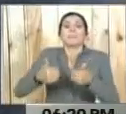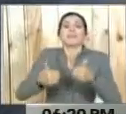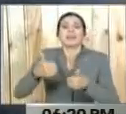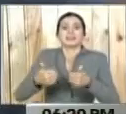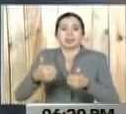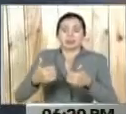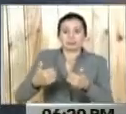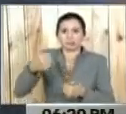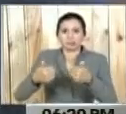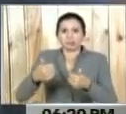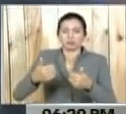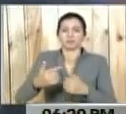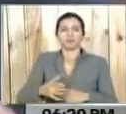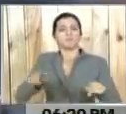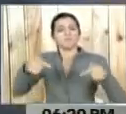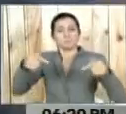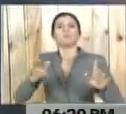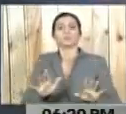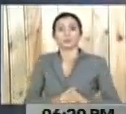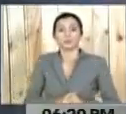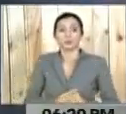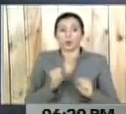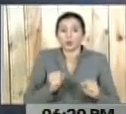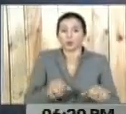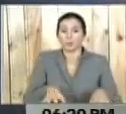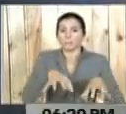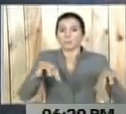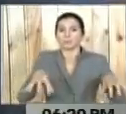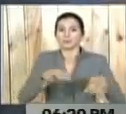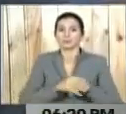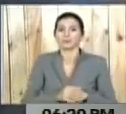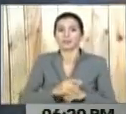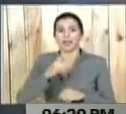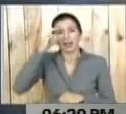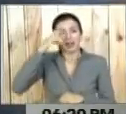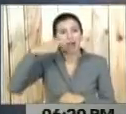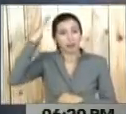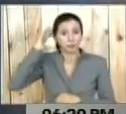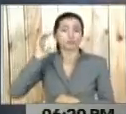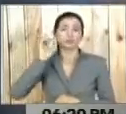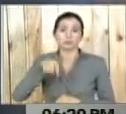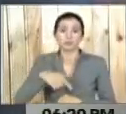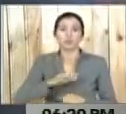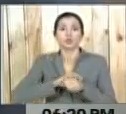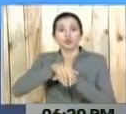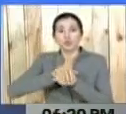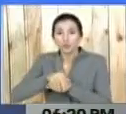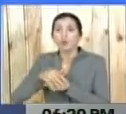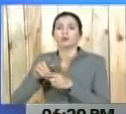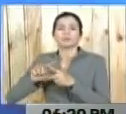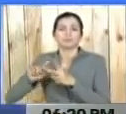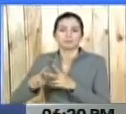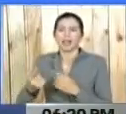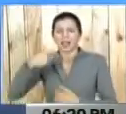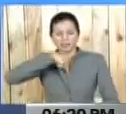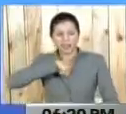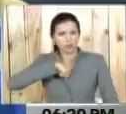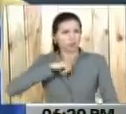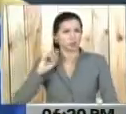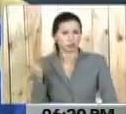los factores de extrema derecha que quieren... ¿Y dónde deja el señor Henry Ramos? ¿Y dónde deja el señor Chivo Torrealba? Yo creo que ellos en el fondo